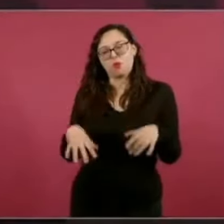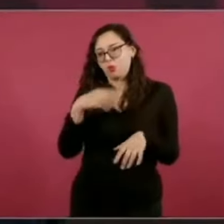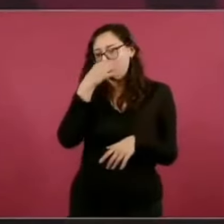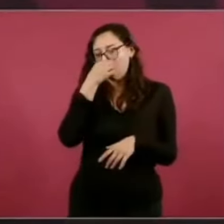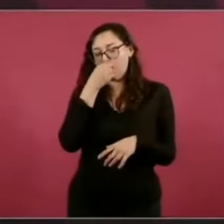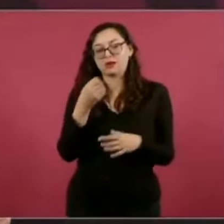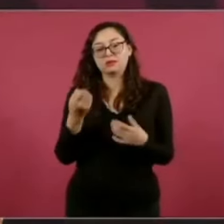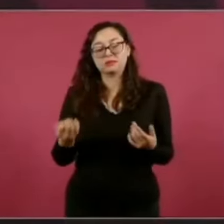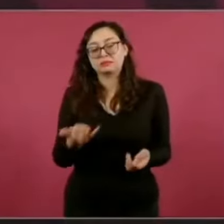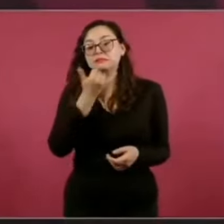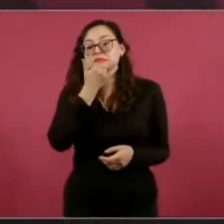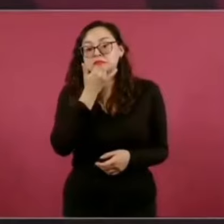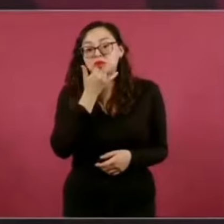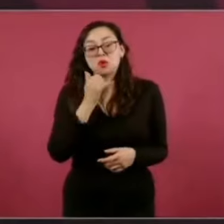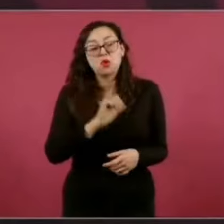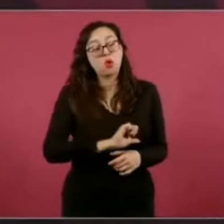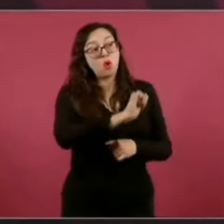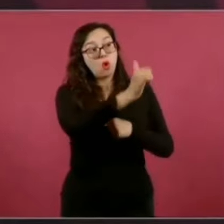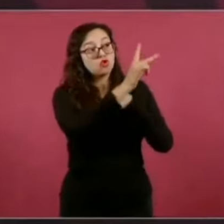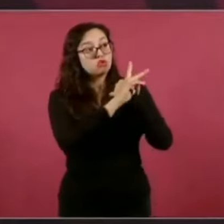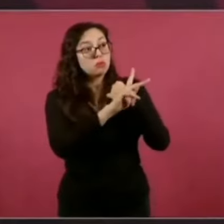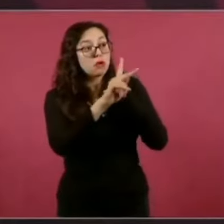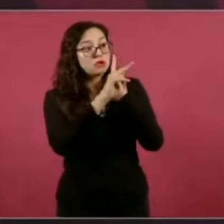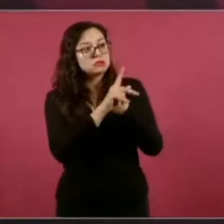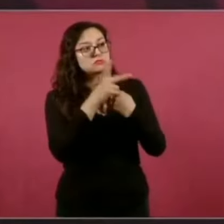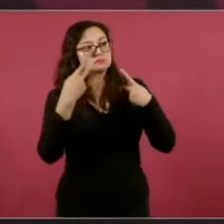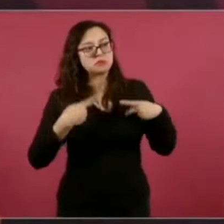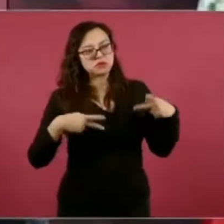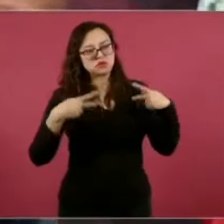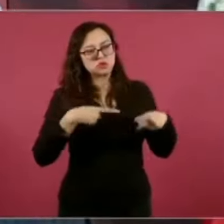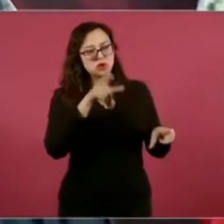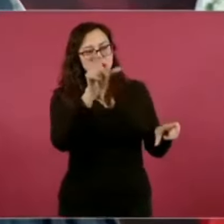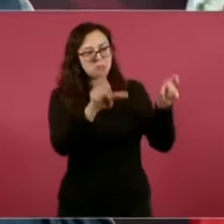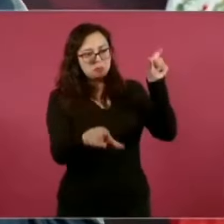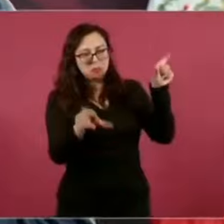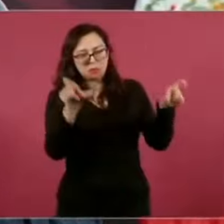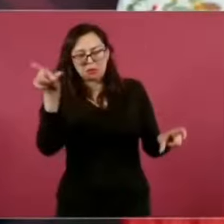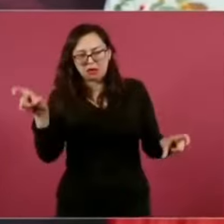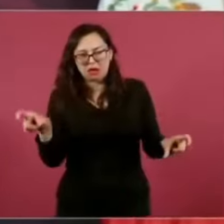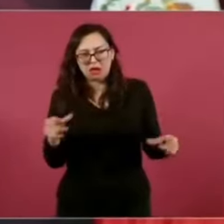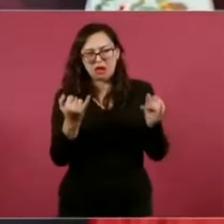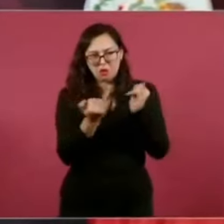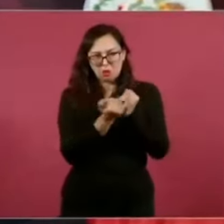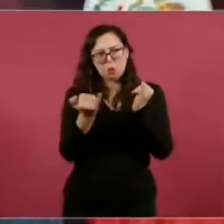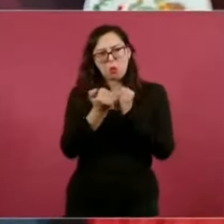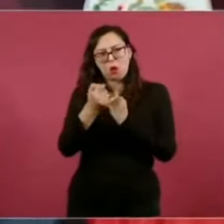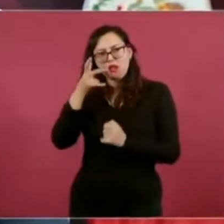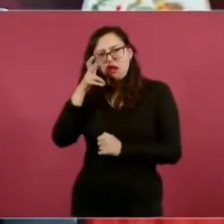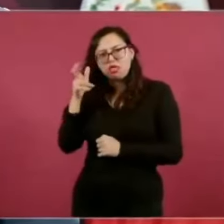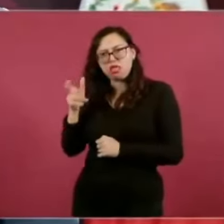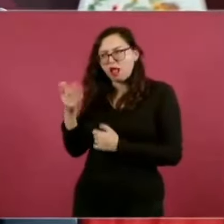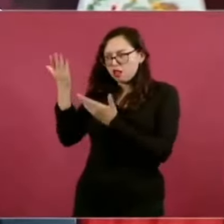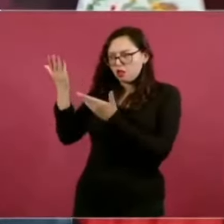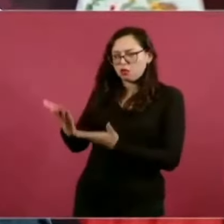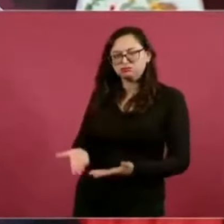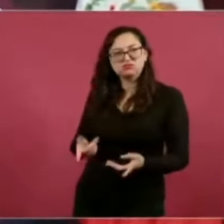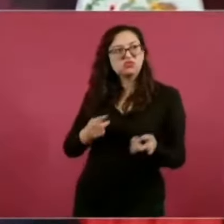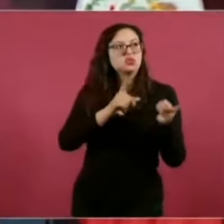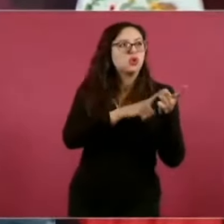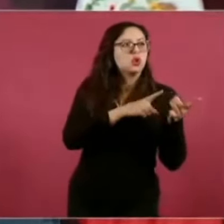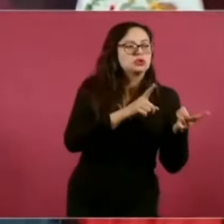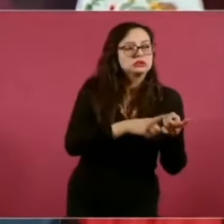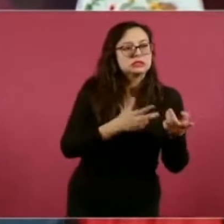¿dónde están los hidalgos en otros países? Porque Hidalgo no solo lucha por la independencia,